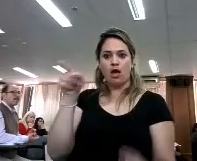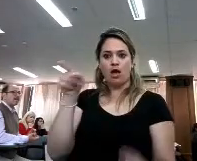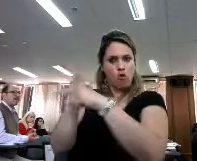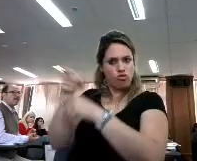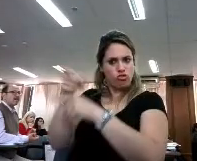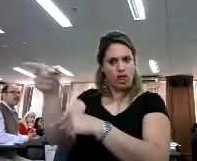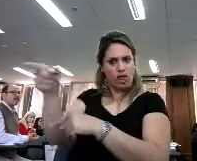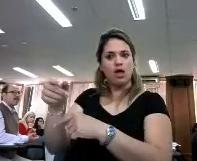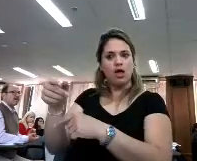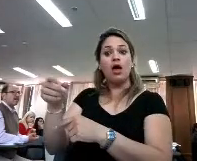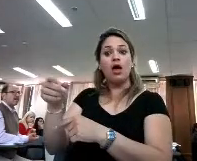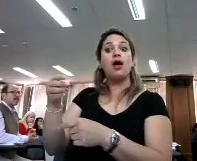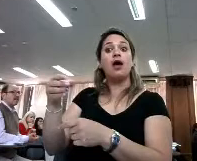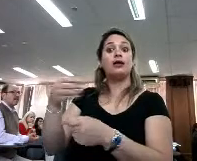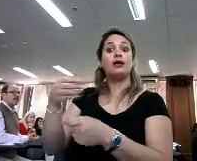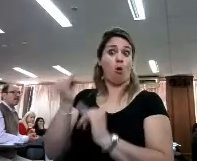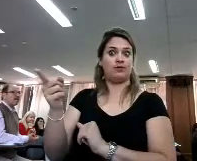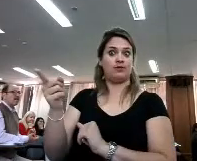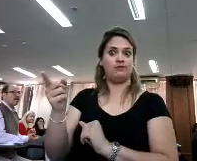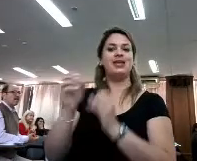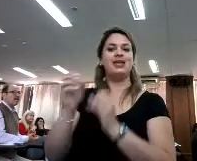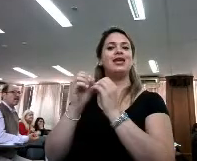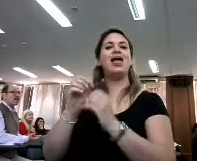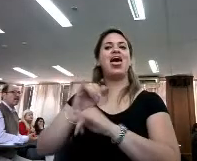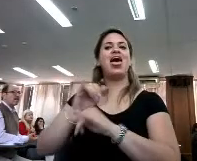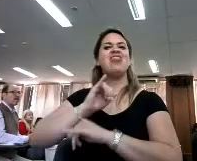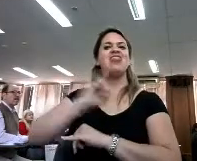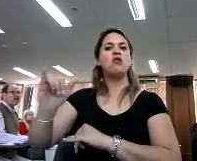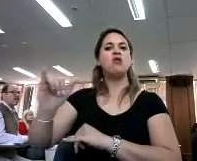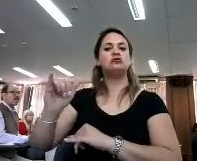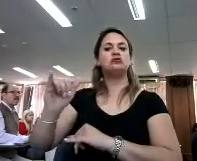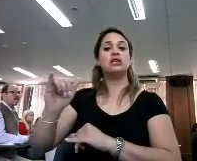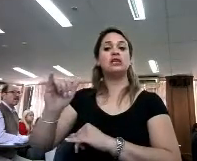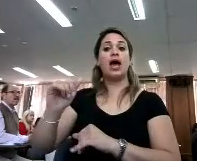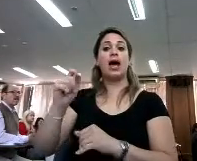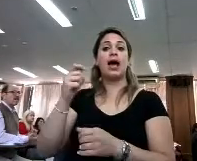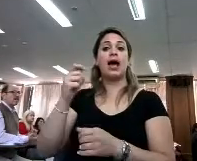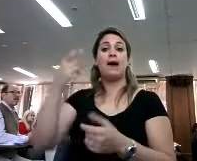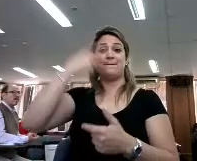un proceso penal por violación a los derechos morales de autor.